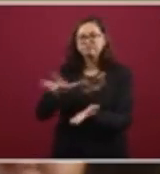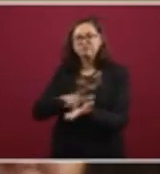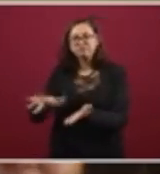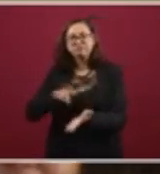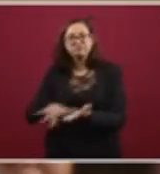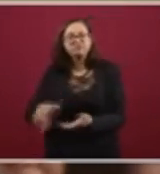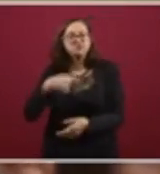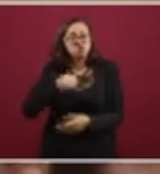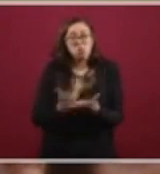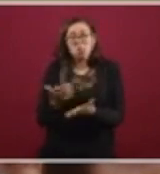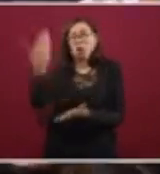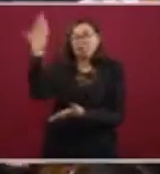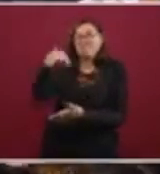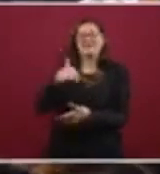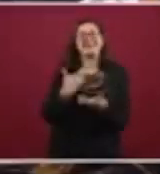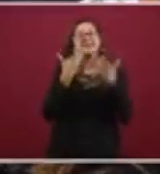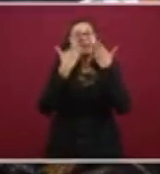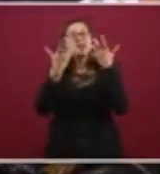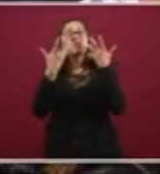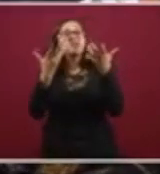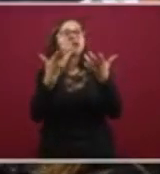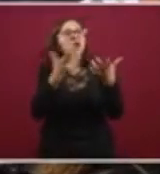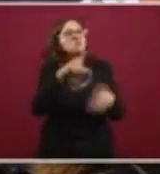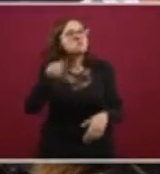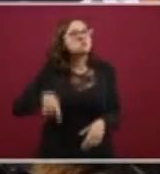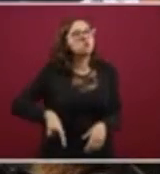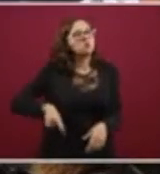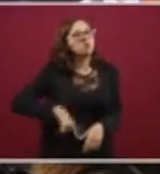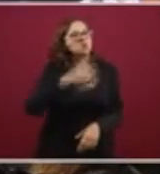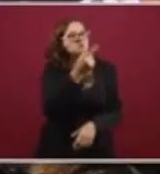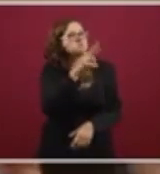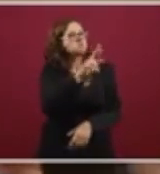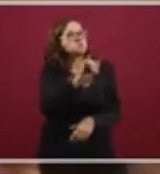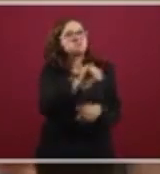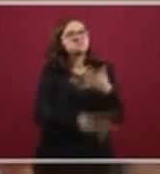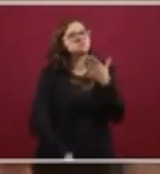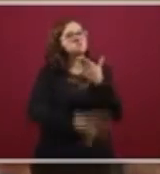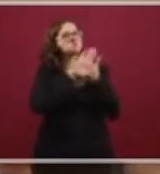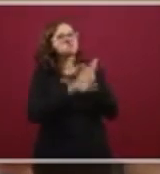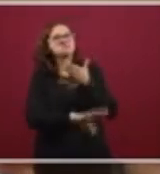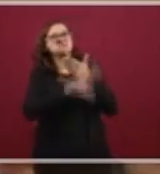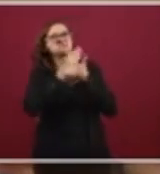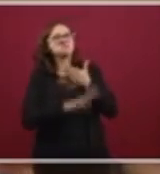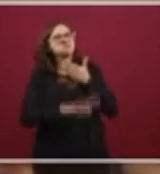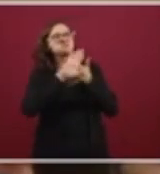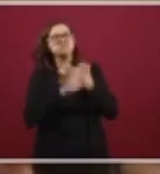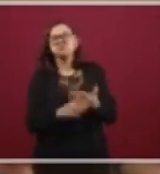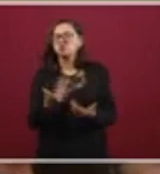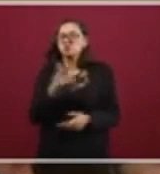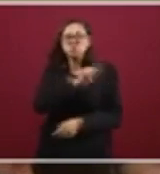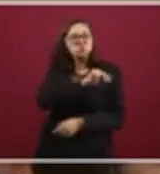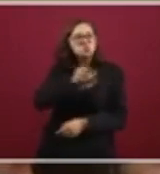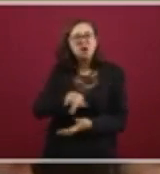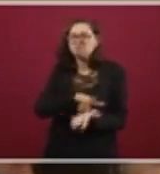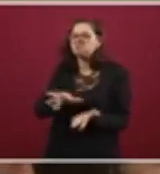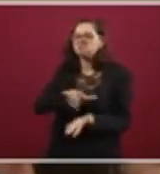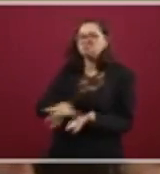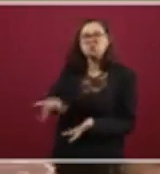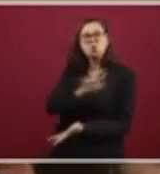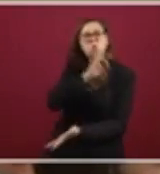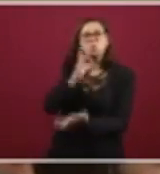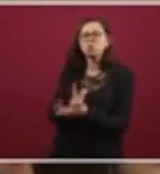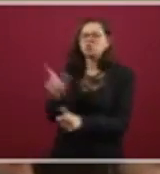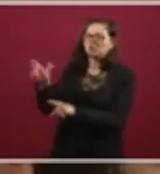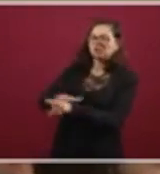momento quise y que nunca tuve, porque los gobiernos priistas siempre se burlaron del pueblo mexicano. Por tal motivo,